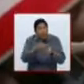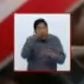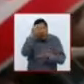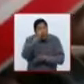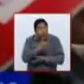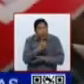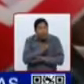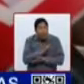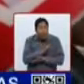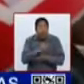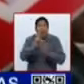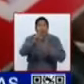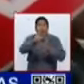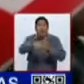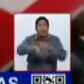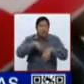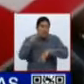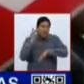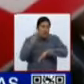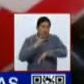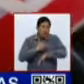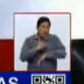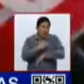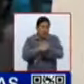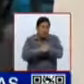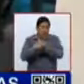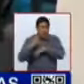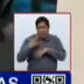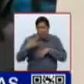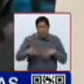Le hacía toques impúdicos a cada niño que iba.